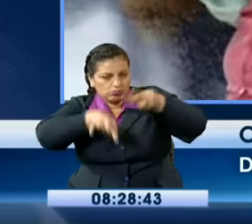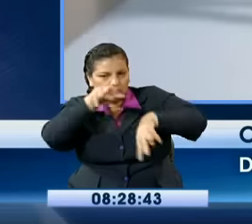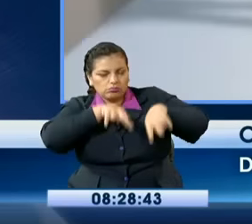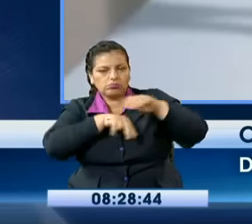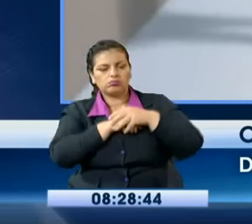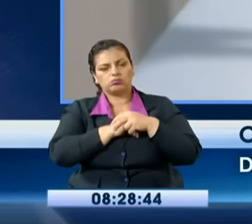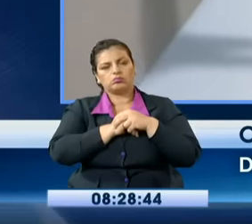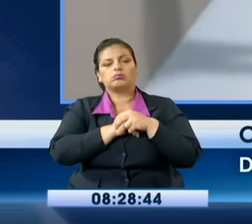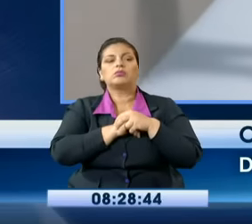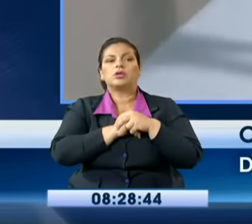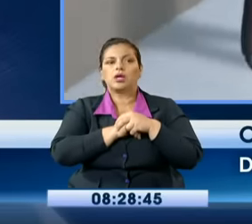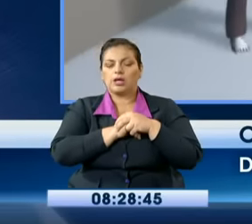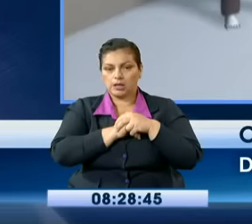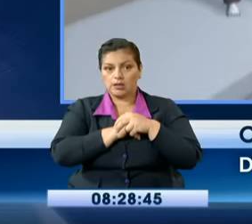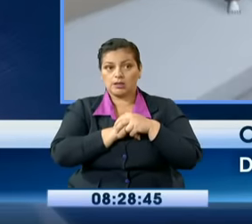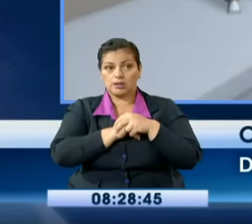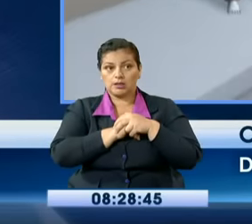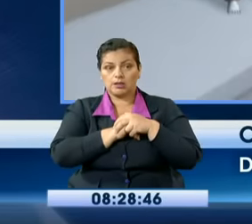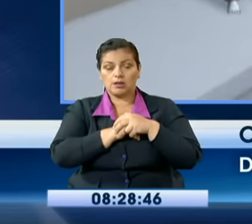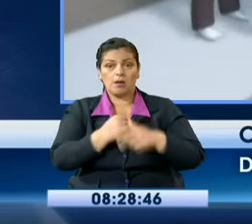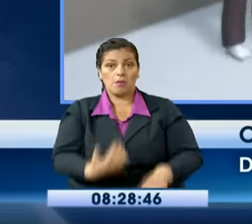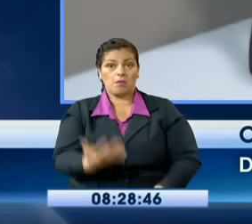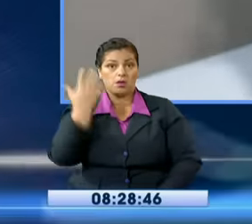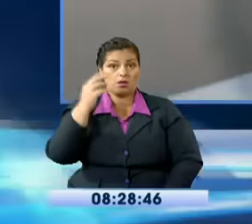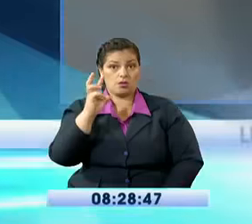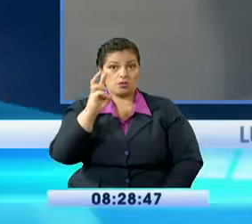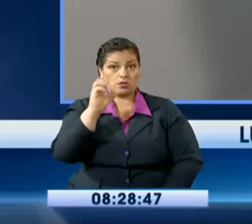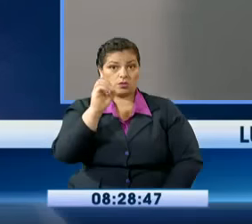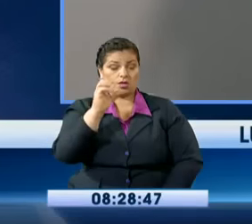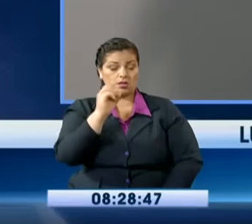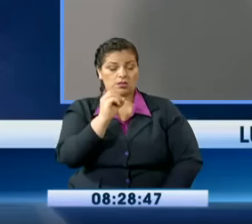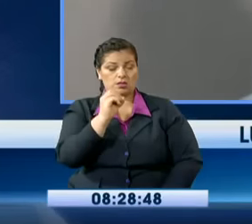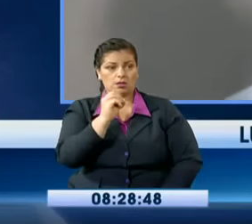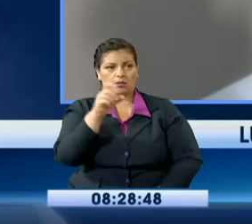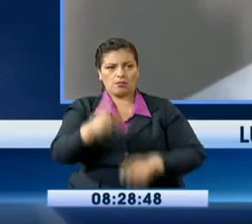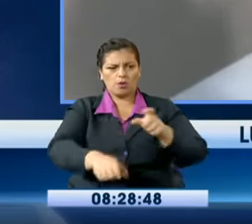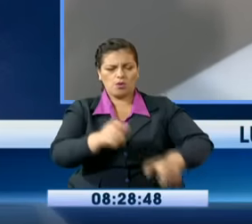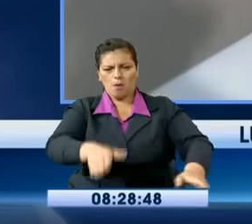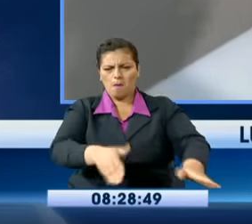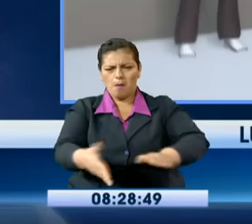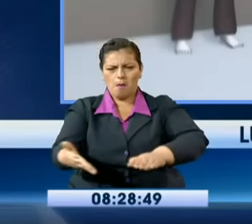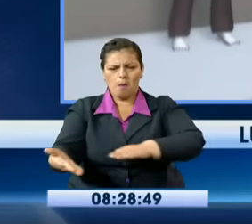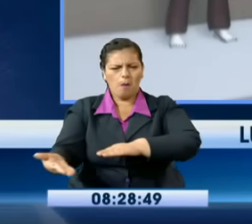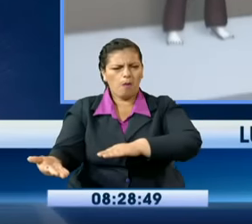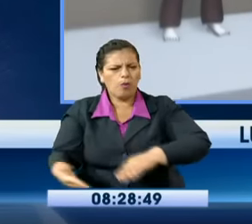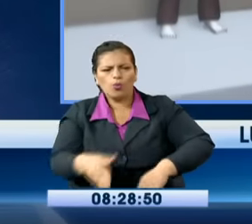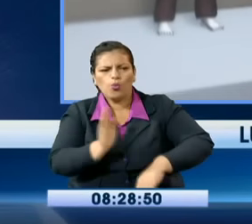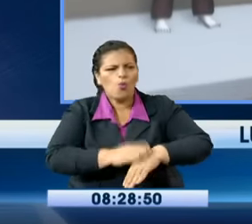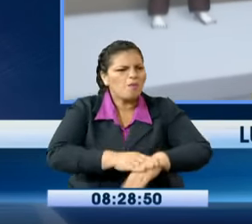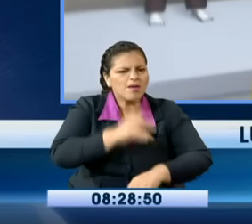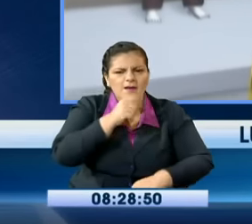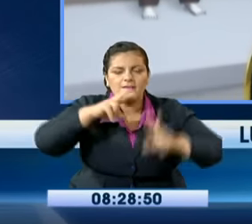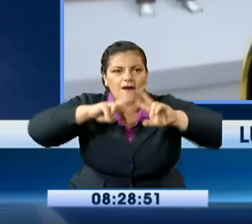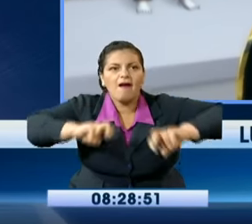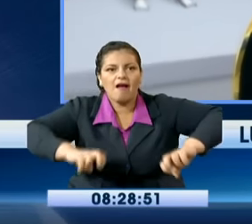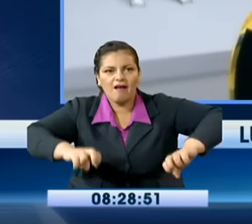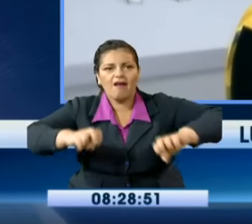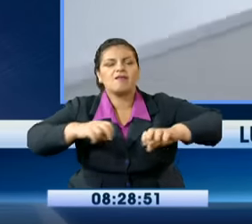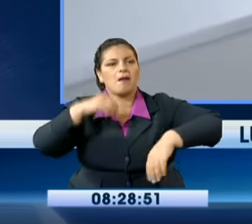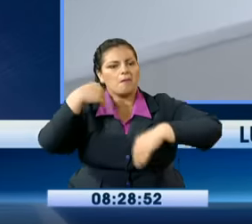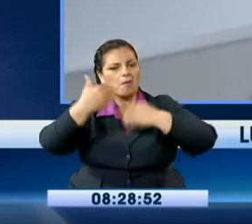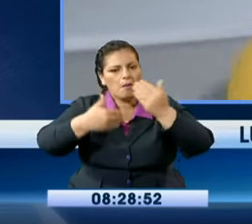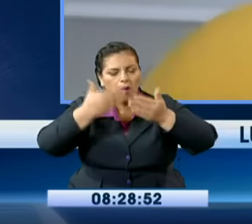cerca de 300 casos de los 650 resueltos el año pasado, que sobrepasa el 60% de resolución, que fueron resueltos dentro de las